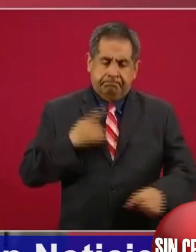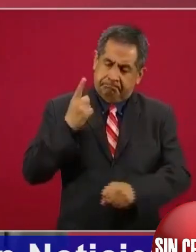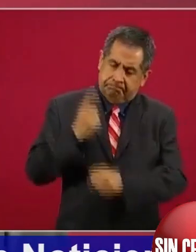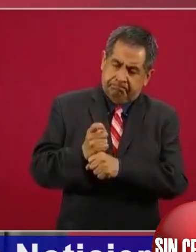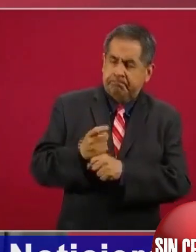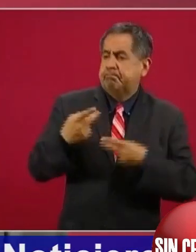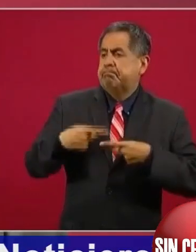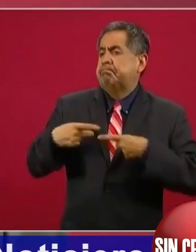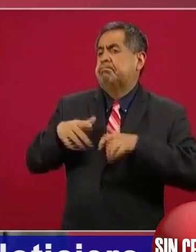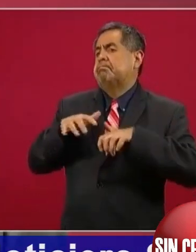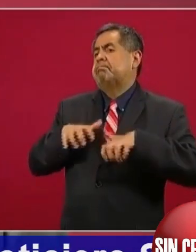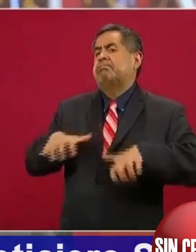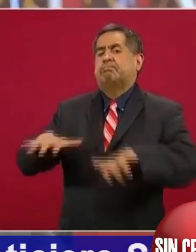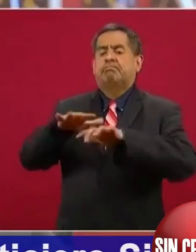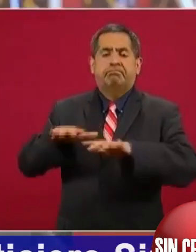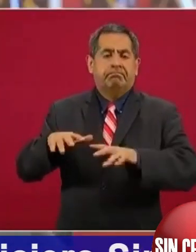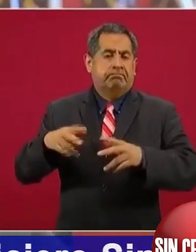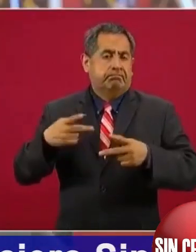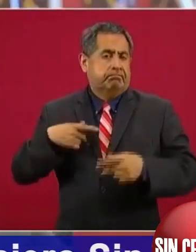sean.